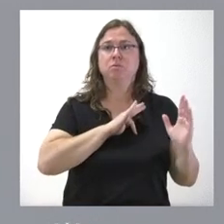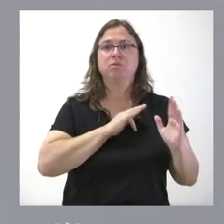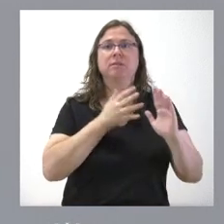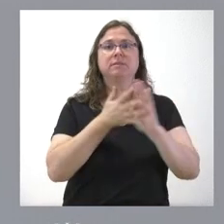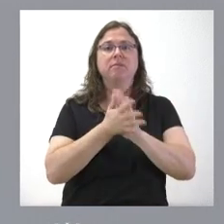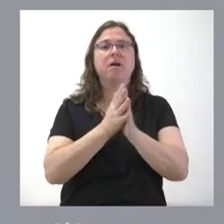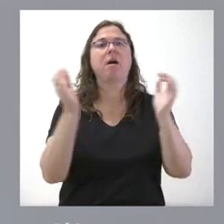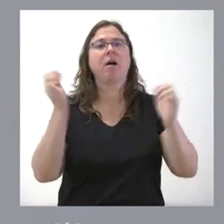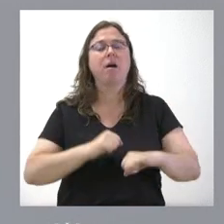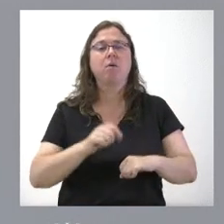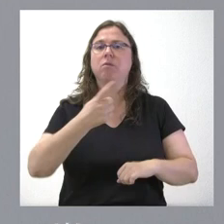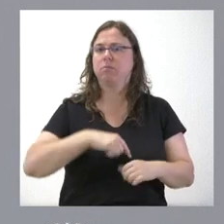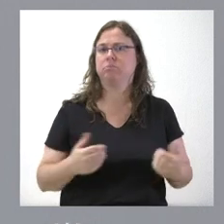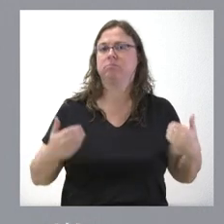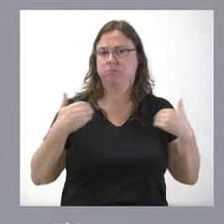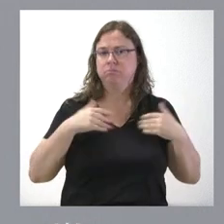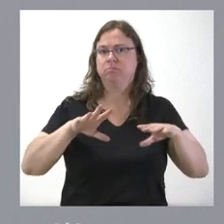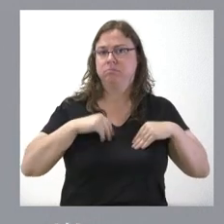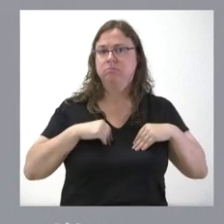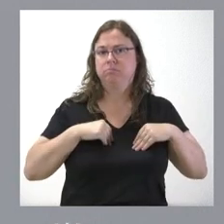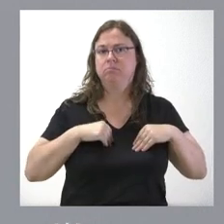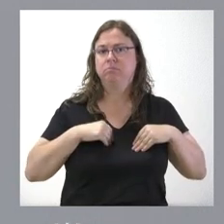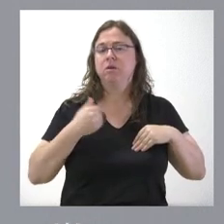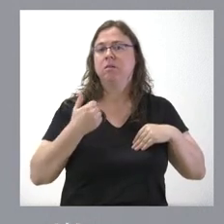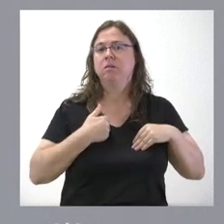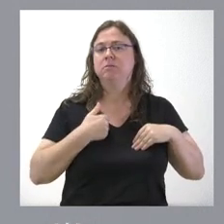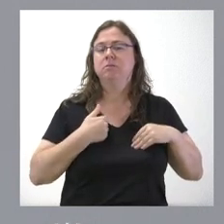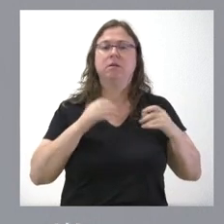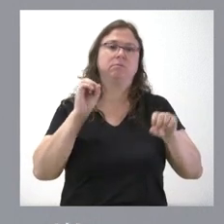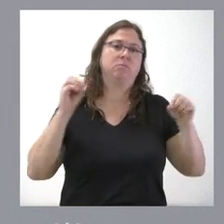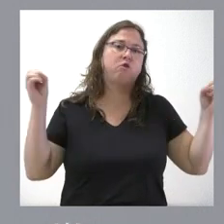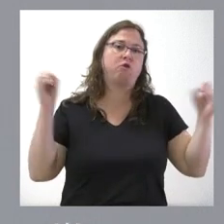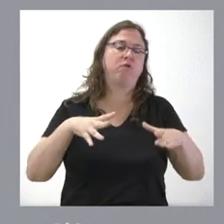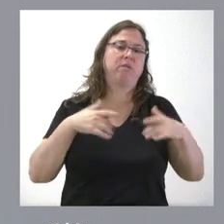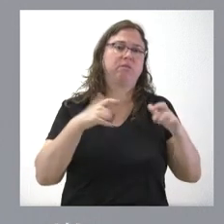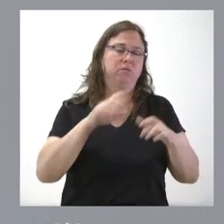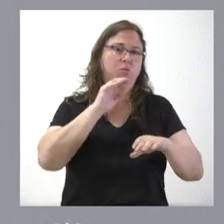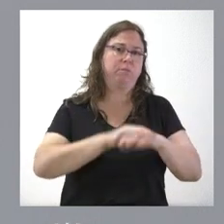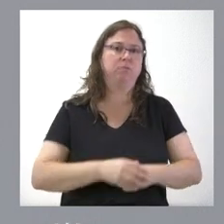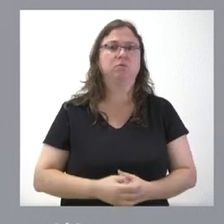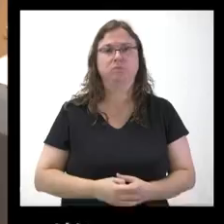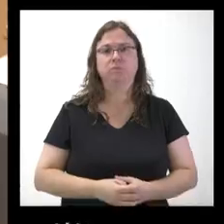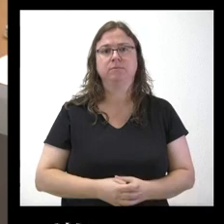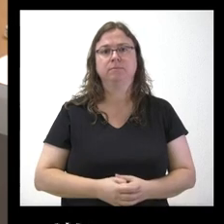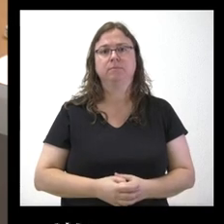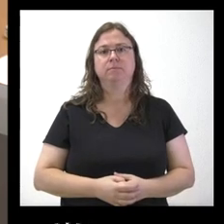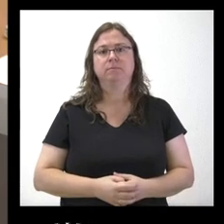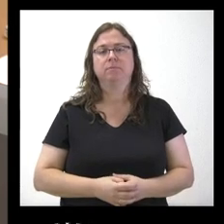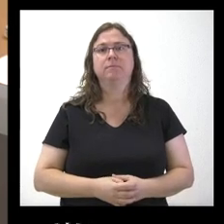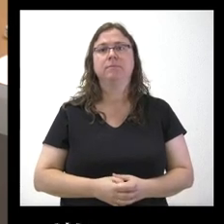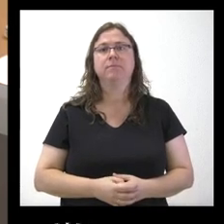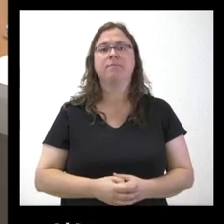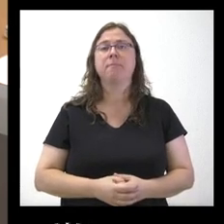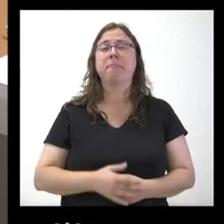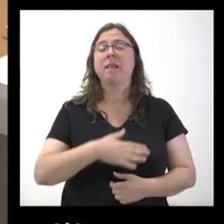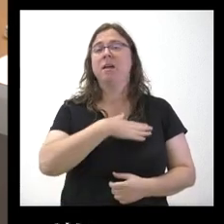de consenso lo hemos asumido en el en la conferencia sectorial y por tanto daremos cumplimiento al mismo y quería leer